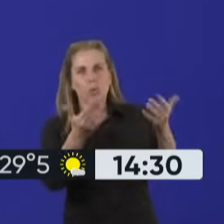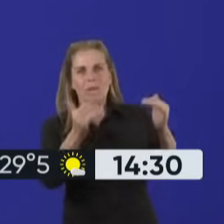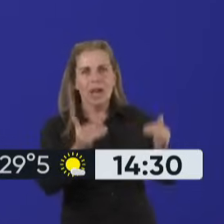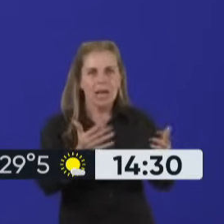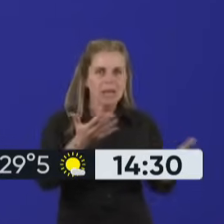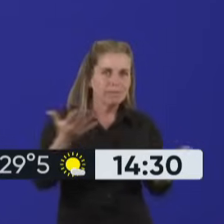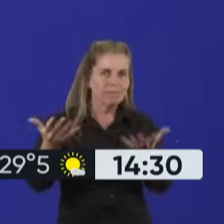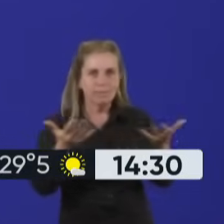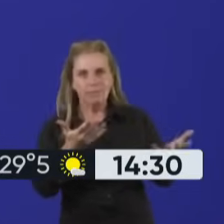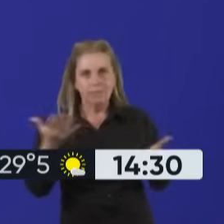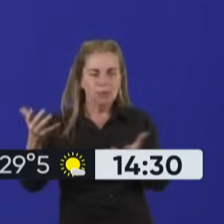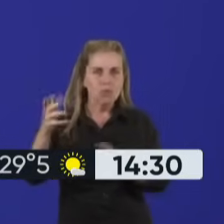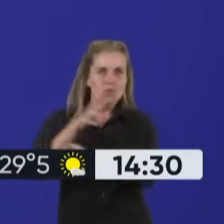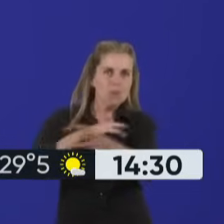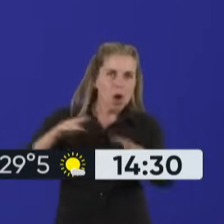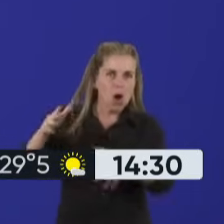en las calles.